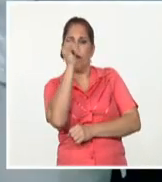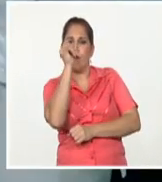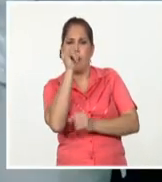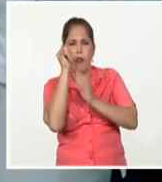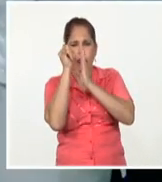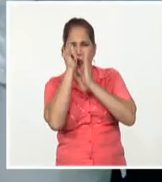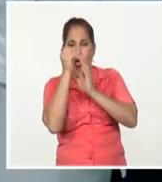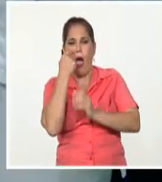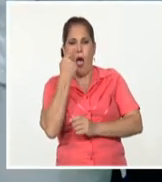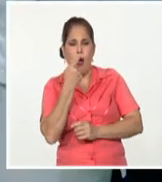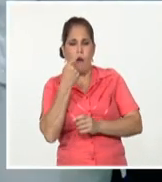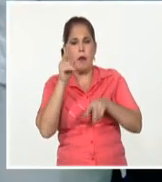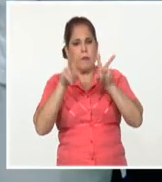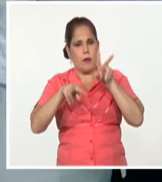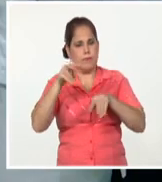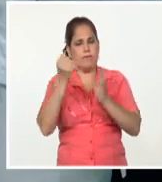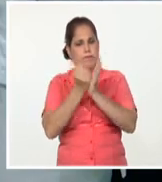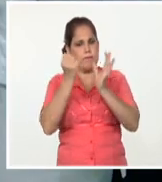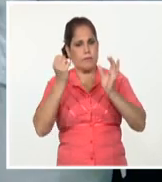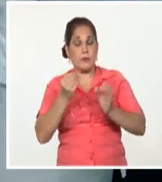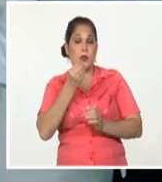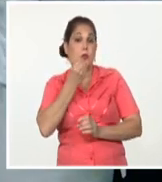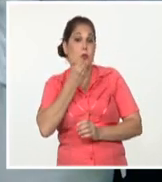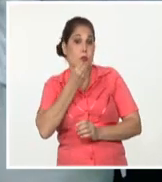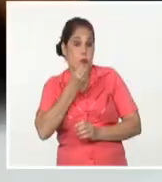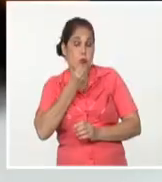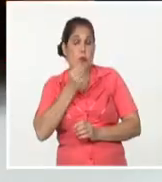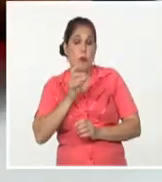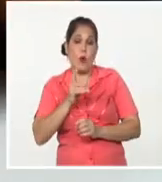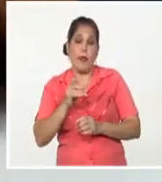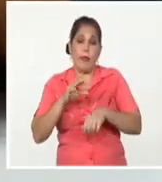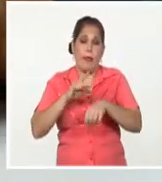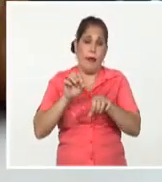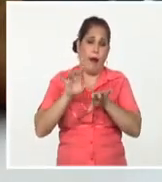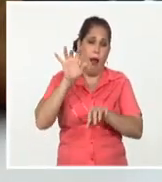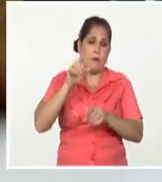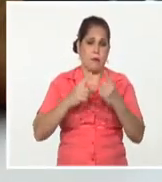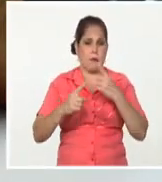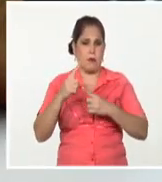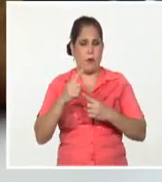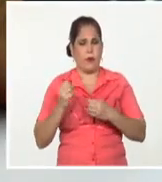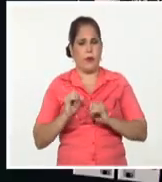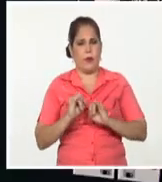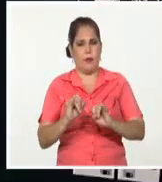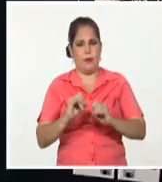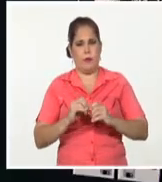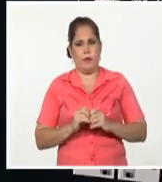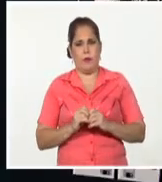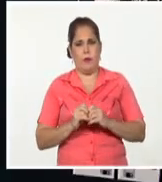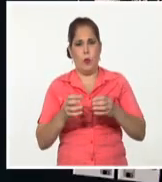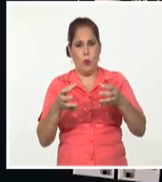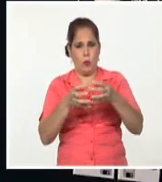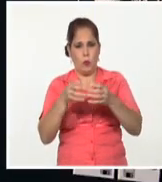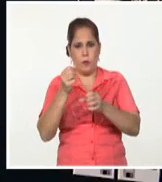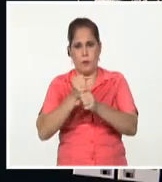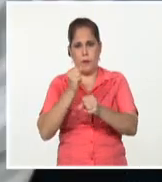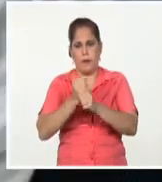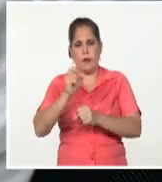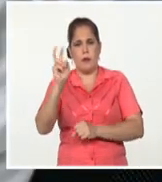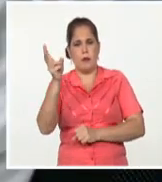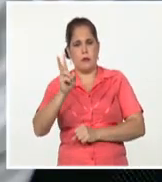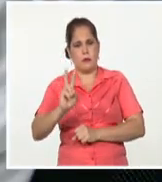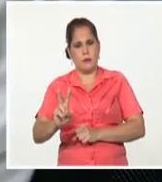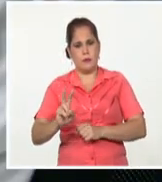videocolposcopio para el diagnóstico de patologías del cuello uterino. Desde Venezuela reportamos Raúl Verdesie, Joan